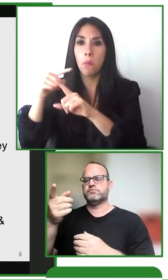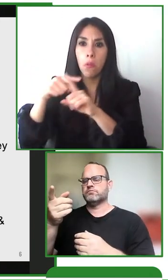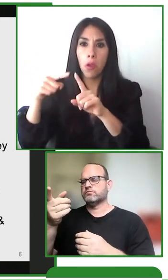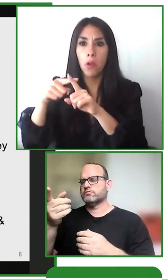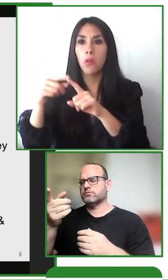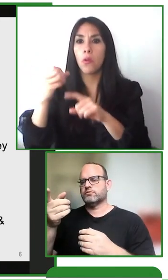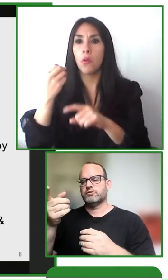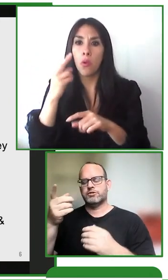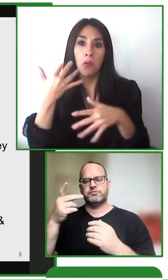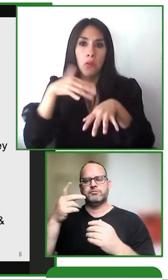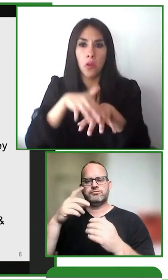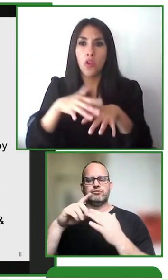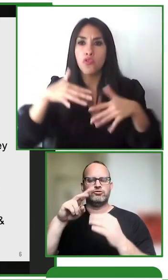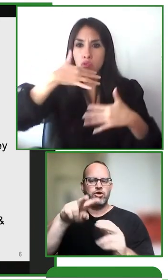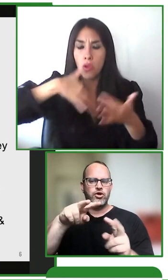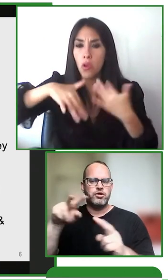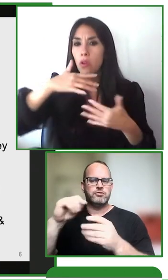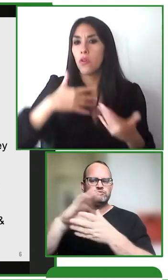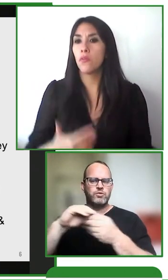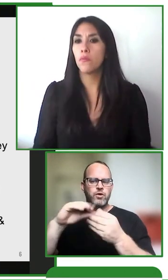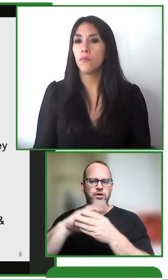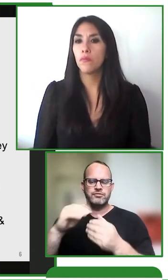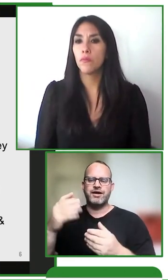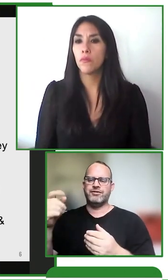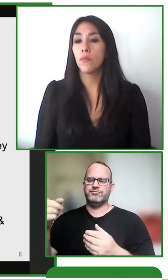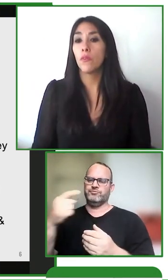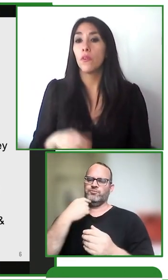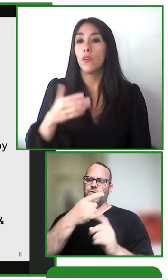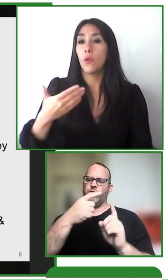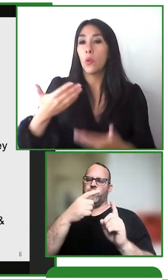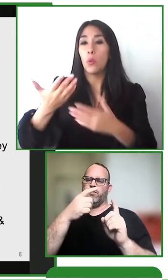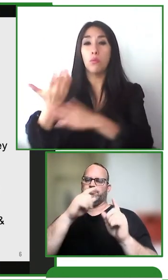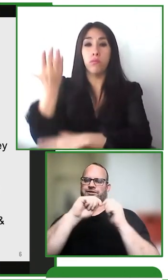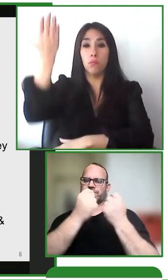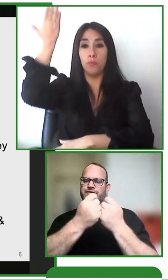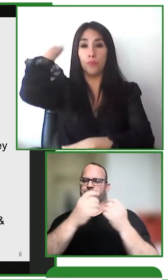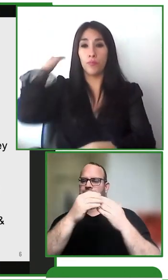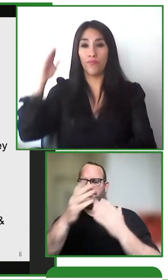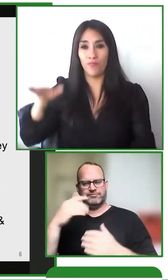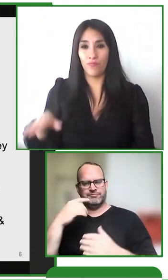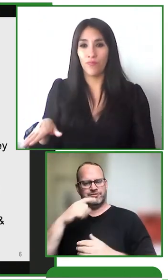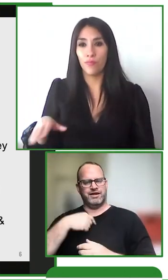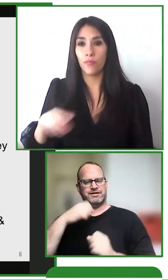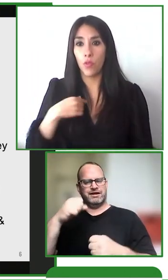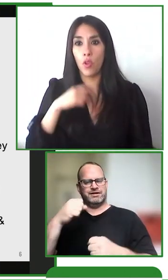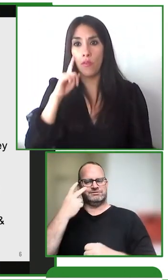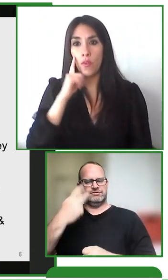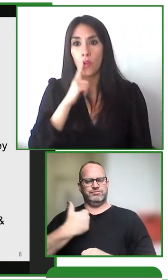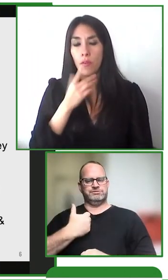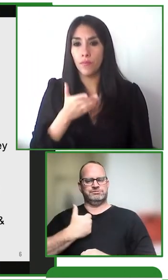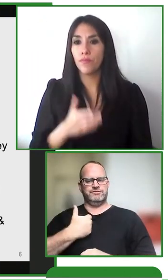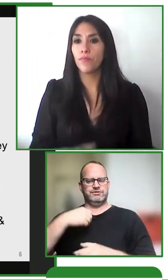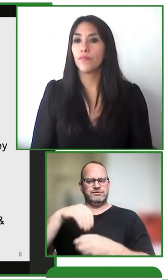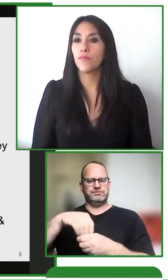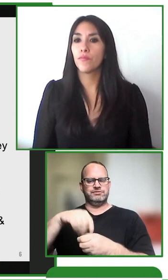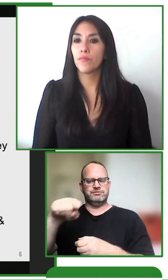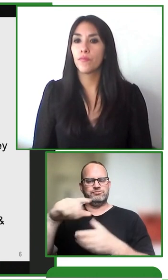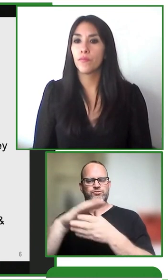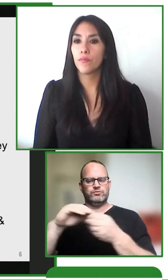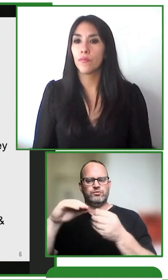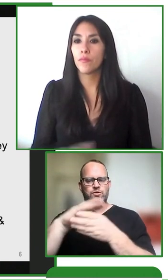Cuando tuvimos un niño sordo, una niña sorda que estaba mirando